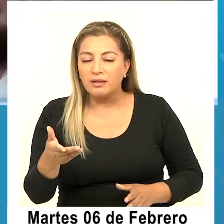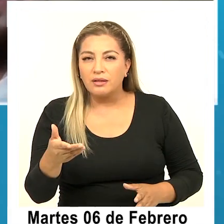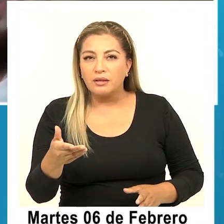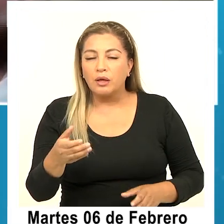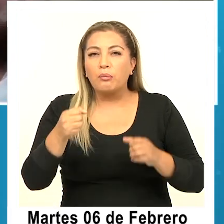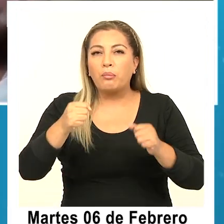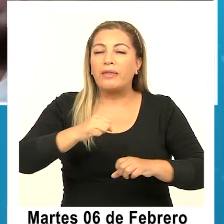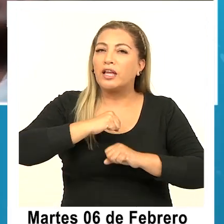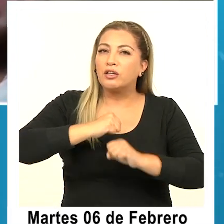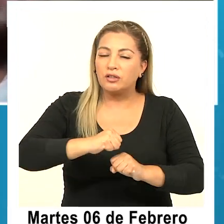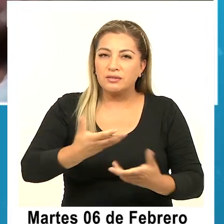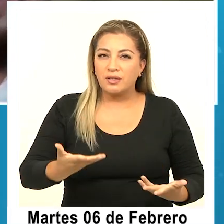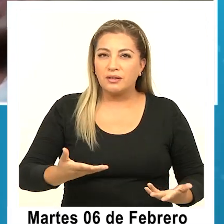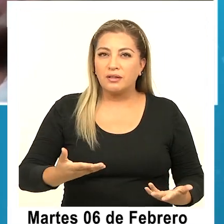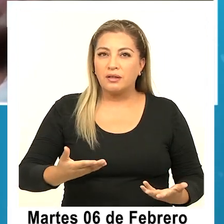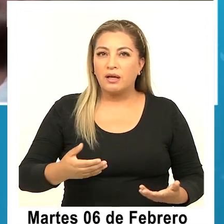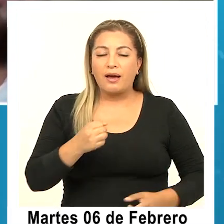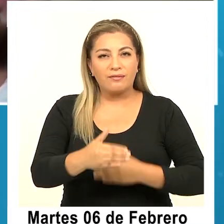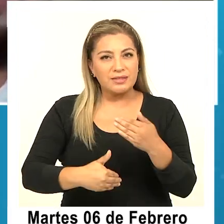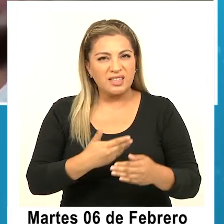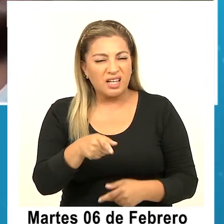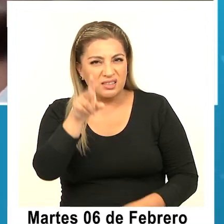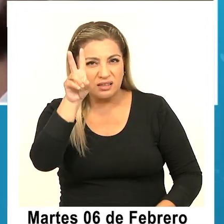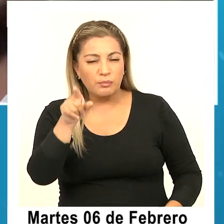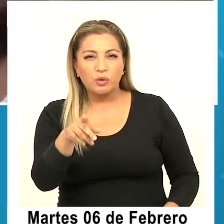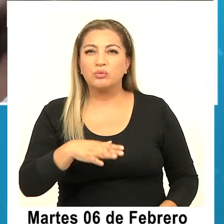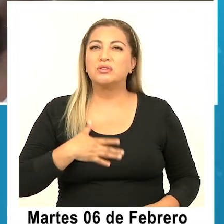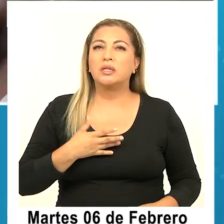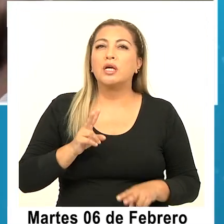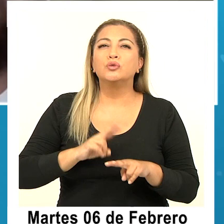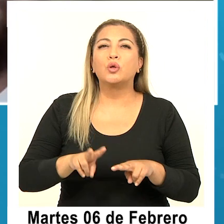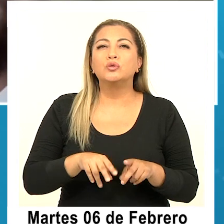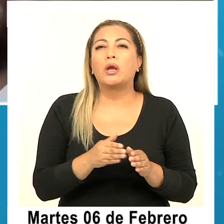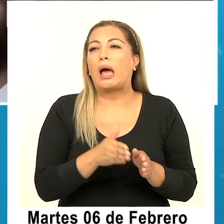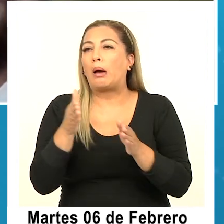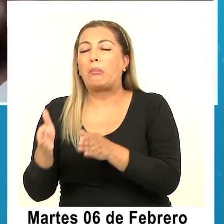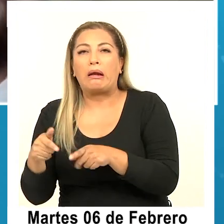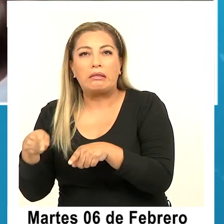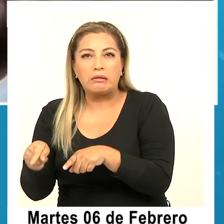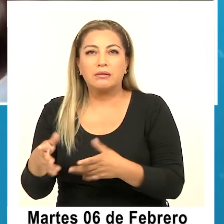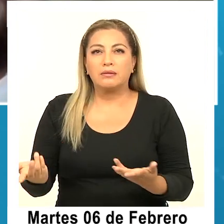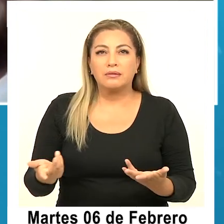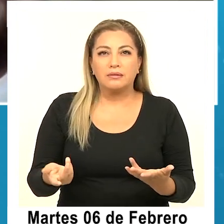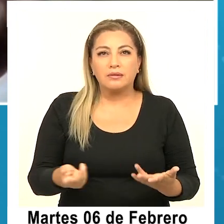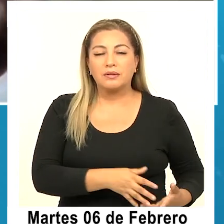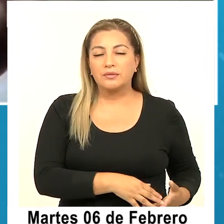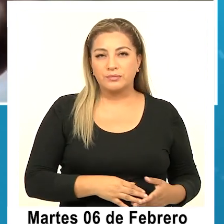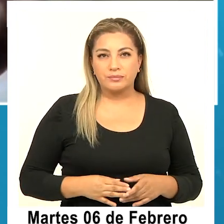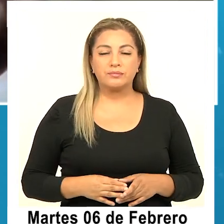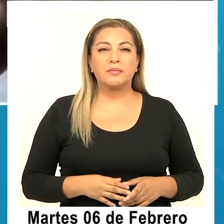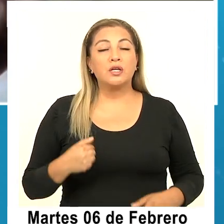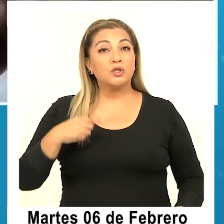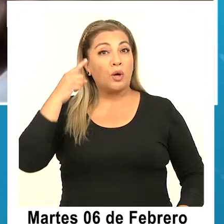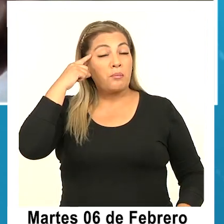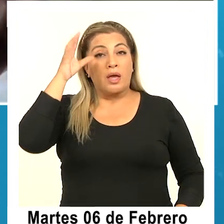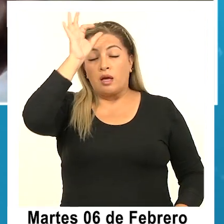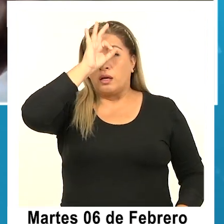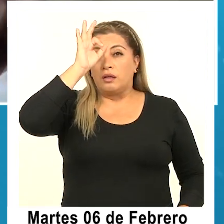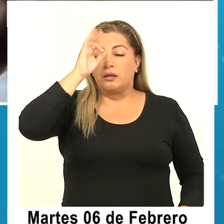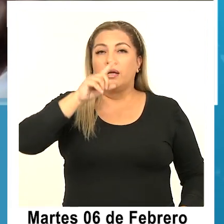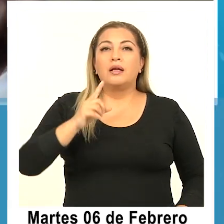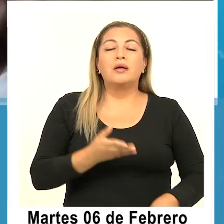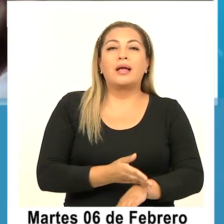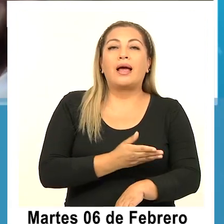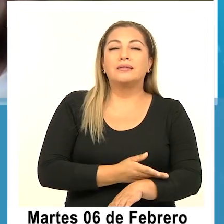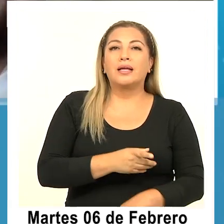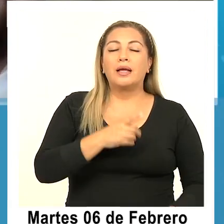pueda combatir realmente y se pueda avanzar en el tema, o sientes que la solución va por otro lado? Mira, yo creo que para responder a la primera parte